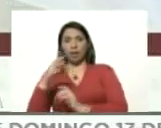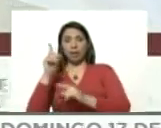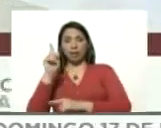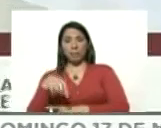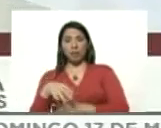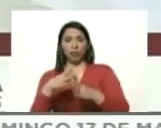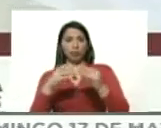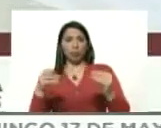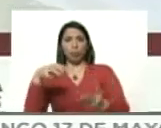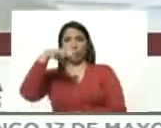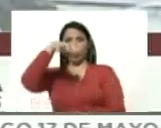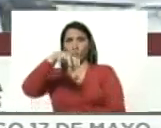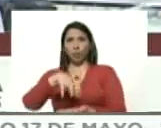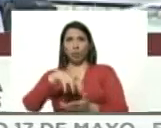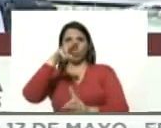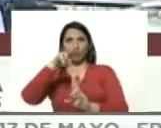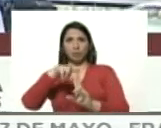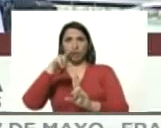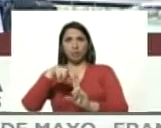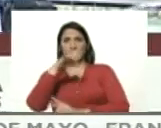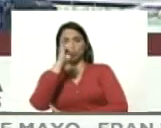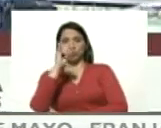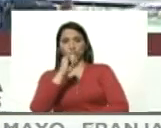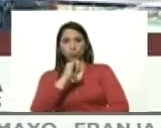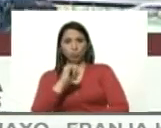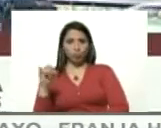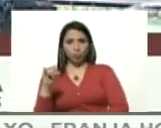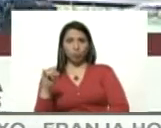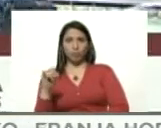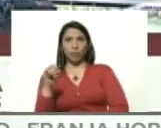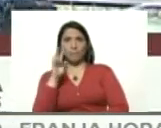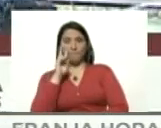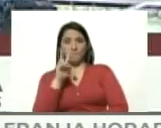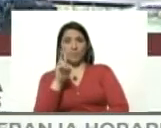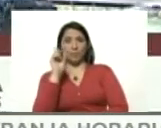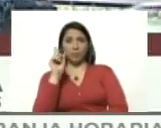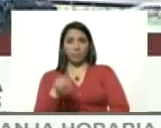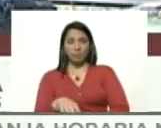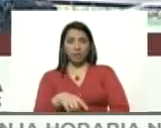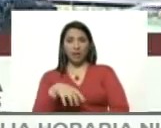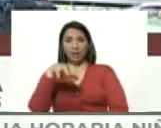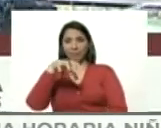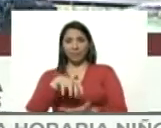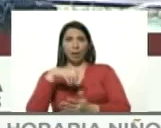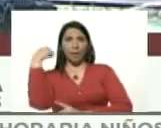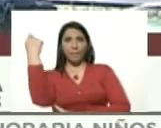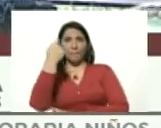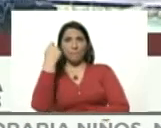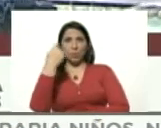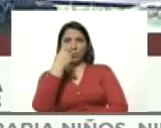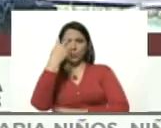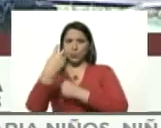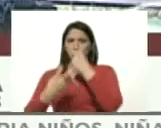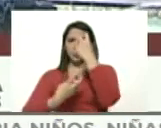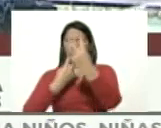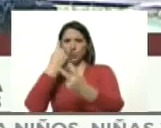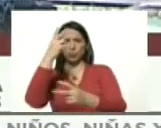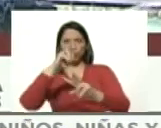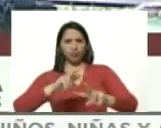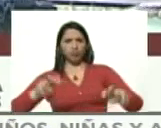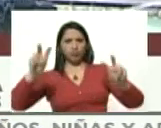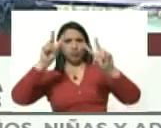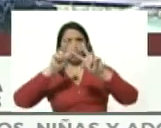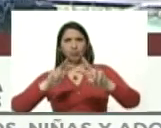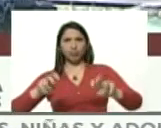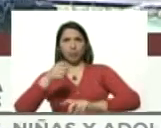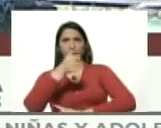estado Táchira, Zulia, vemos también el estado Apure, hicimos un recorrido y una revisión